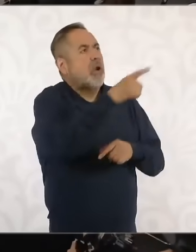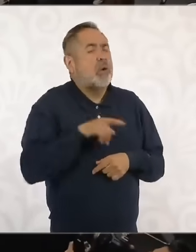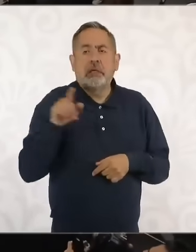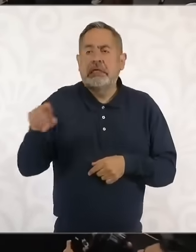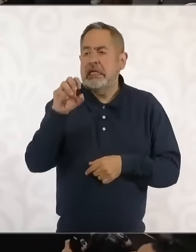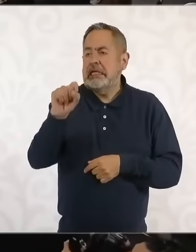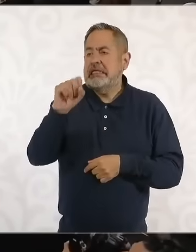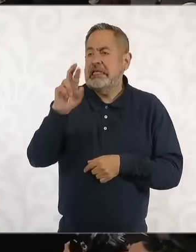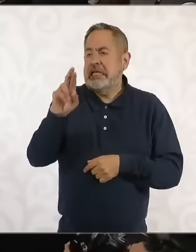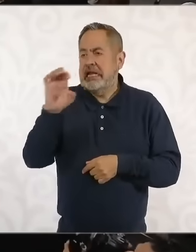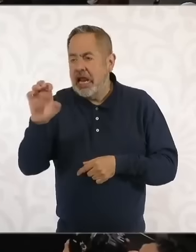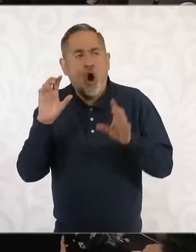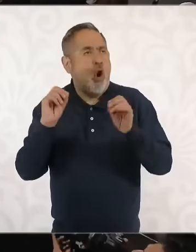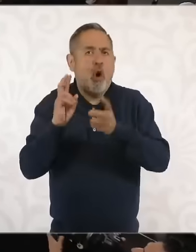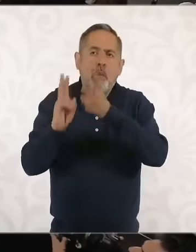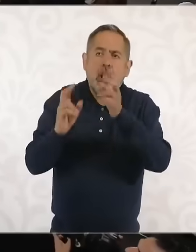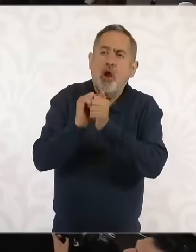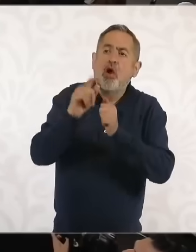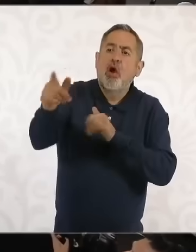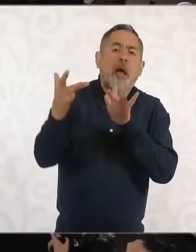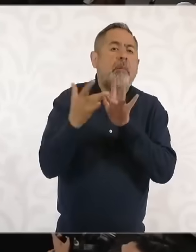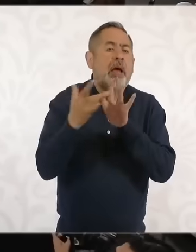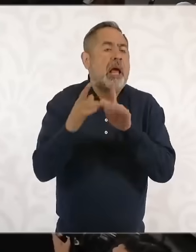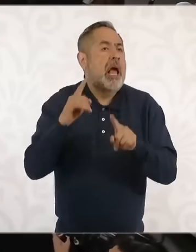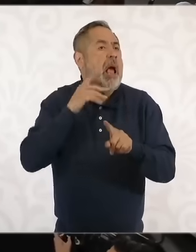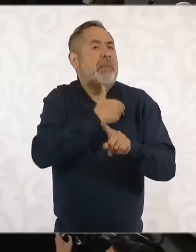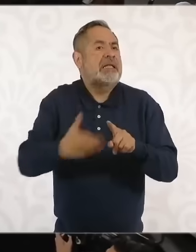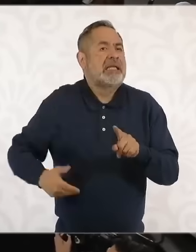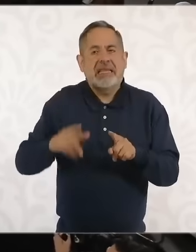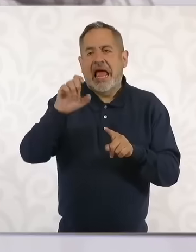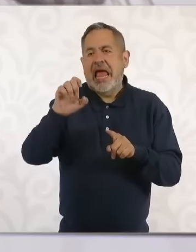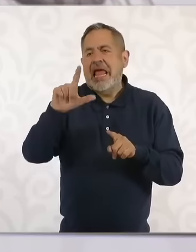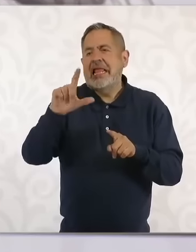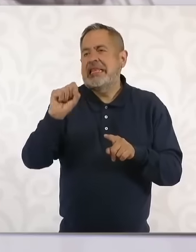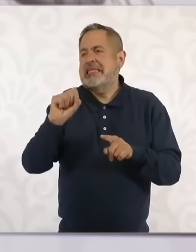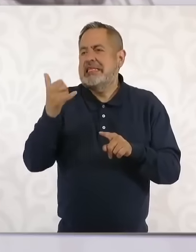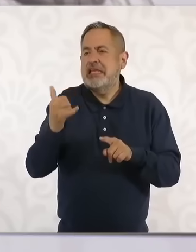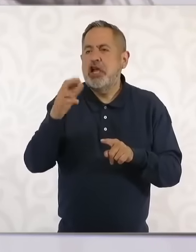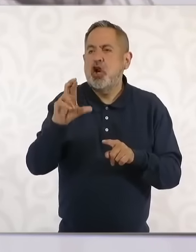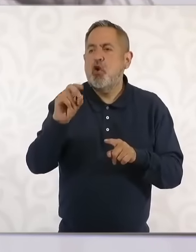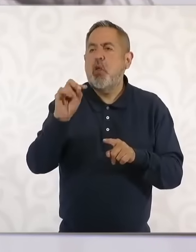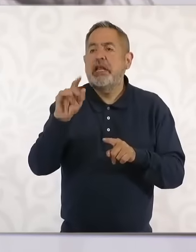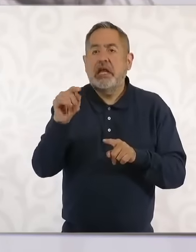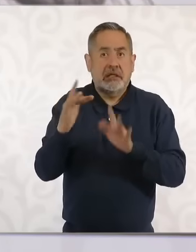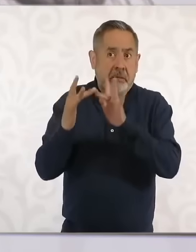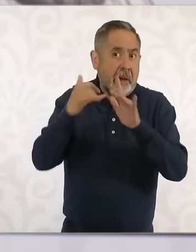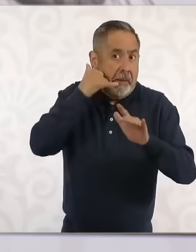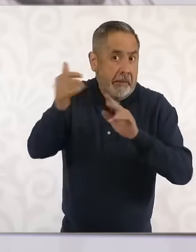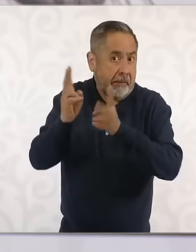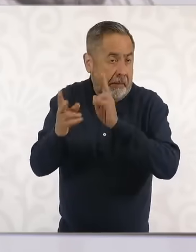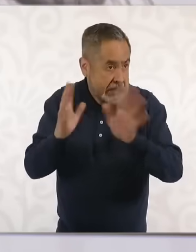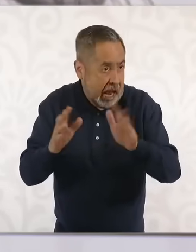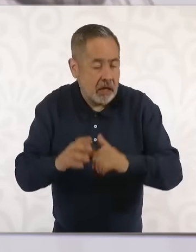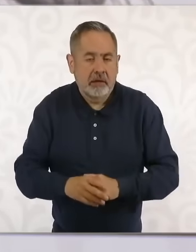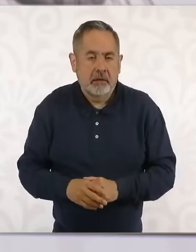Cancillería o directamente desde Presidencia con la Presidenta interina Delcy Rodríguez. Todavía no hay comunicación con